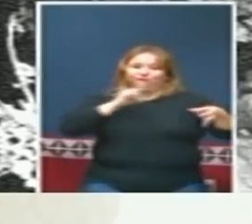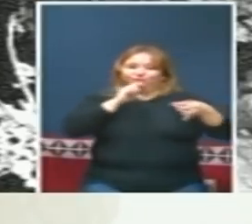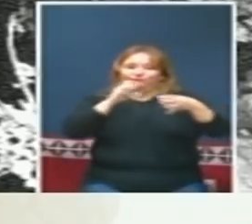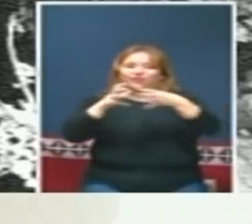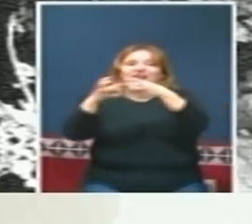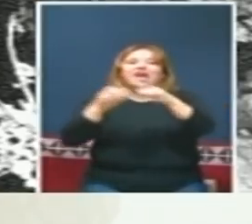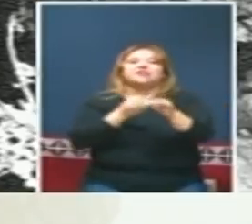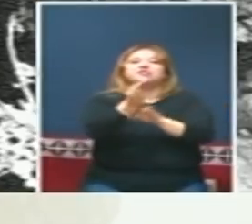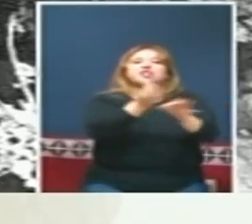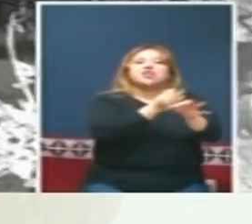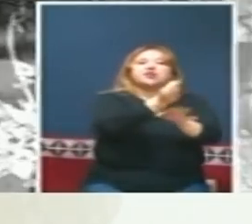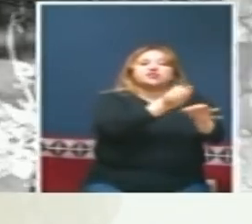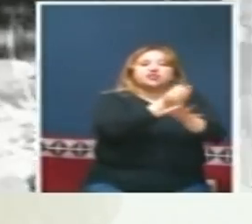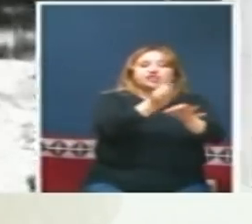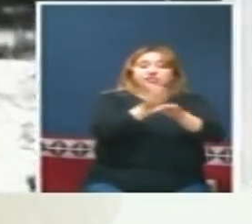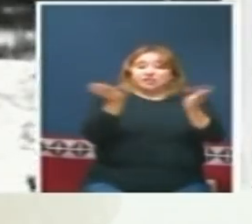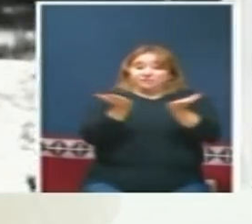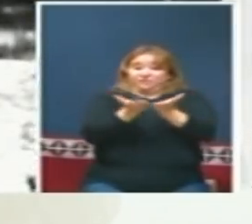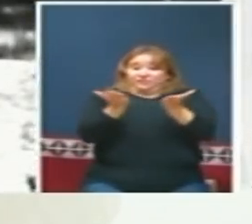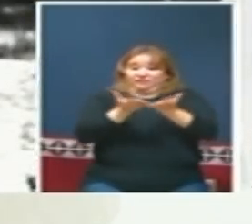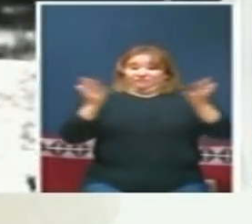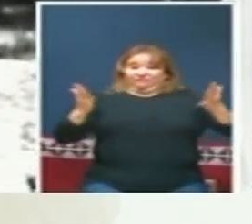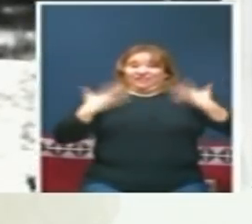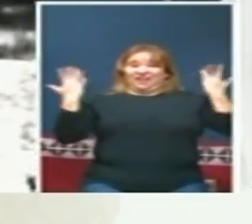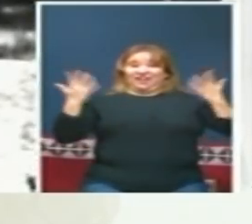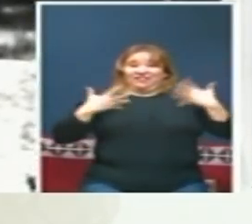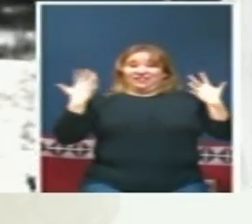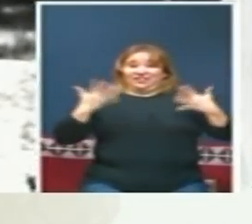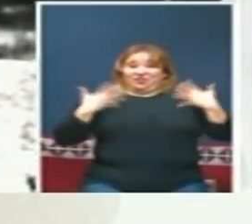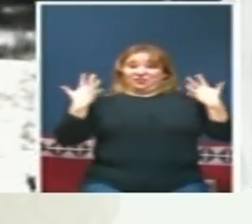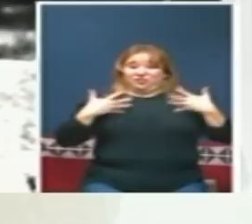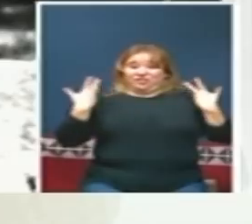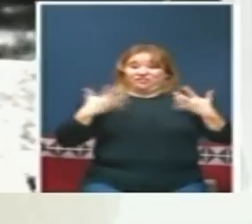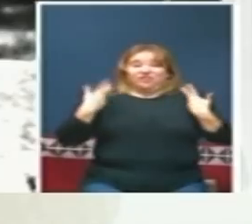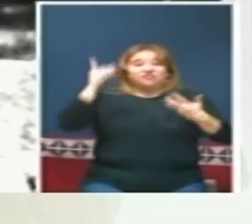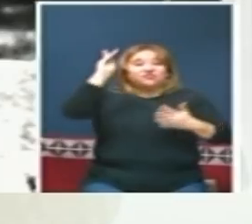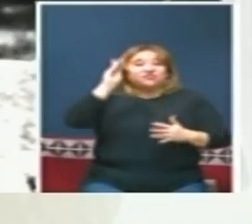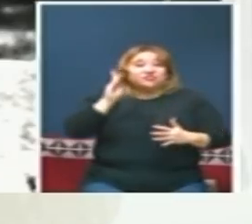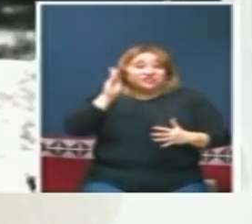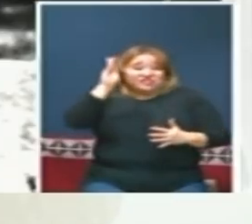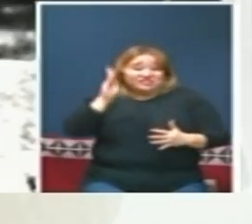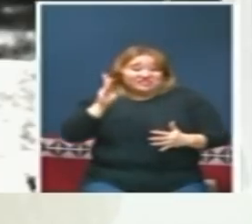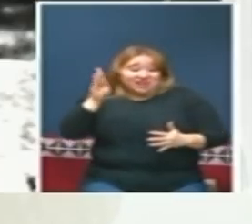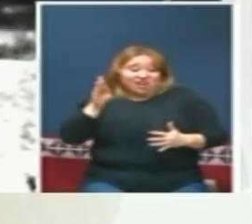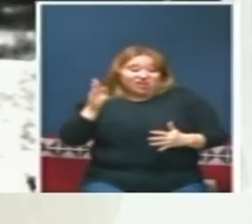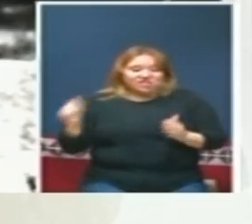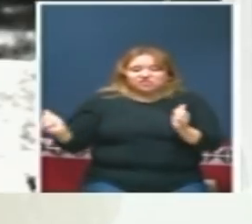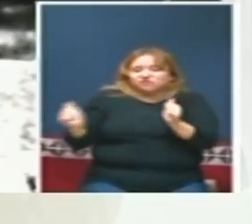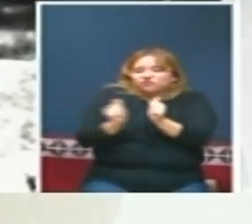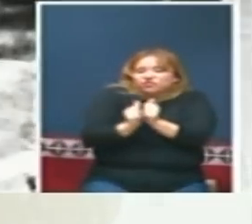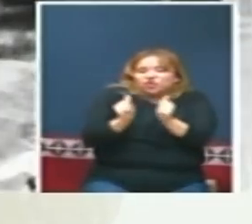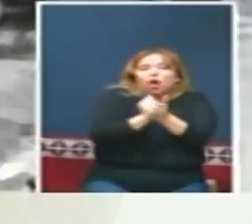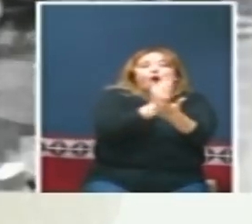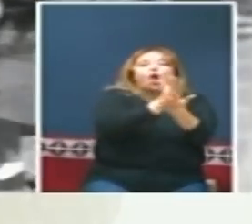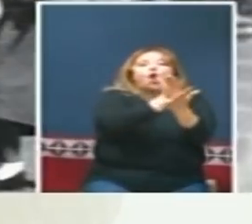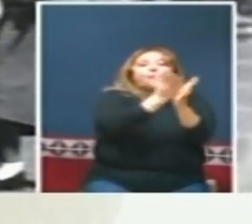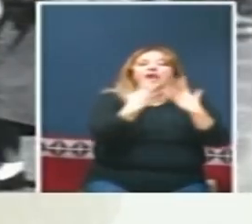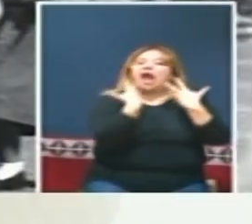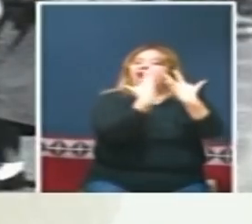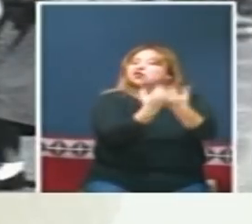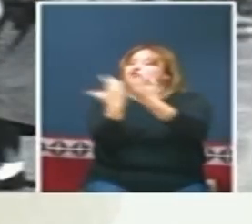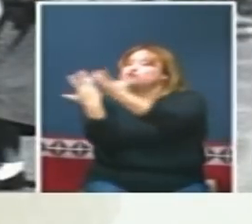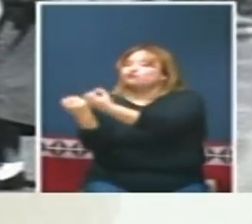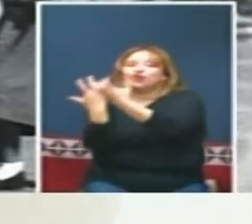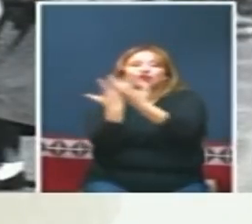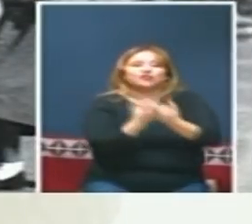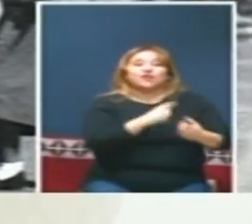Conventuales. Entusiasmado con el dinamismo pastoral diocesano, la estrecha comunión y cooperación de los sacerdotes